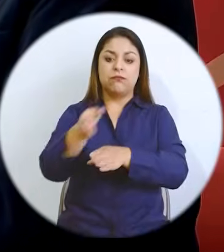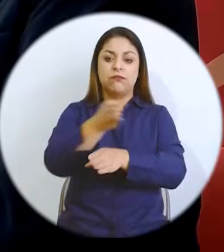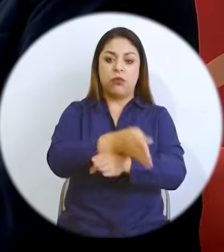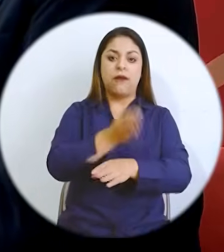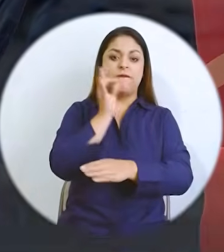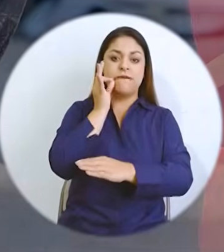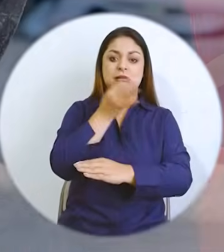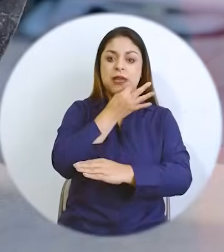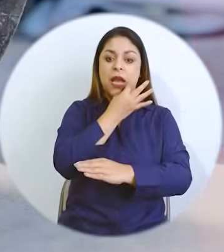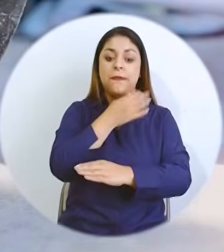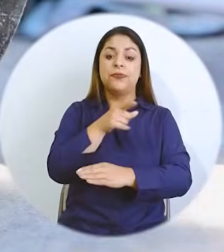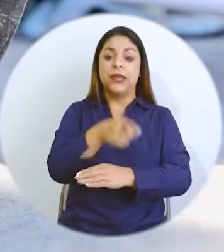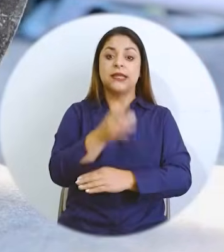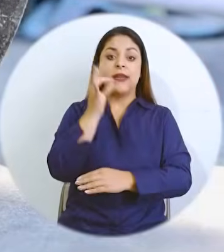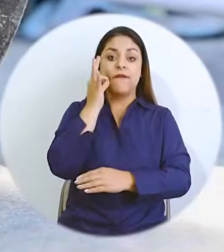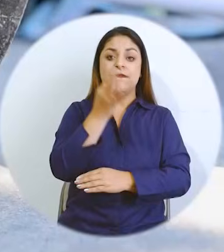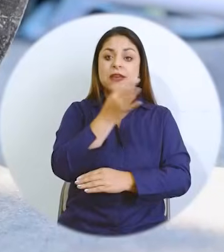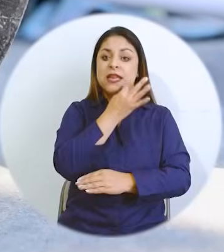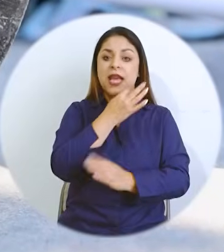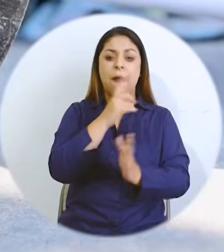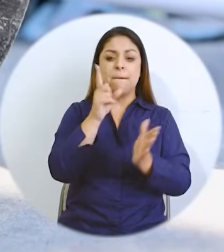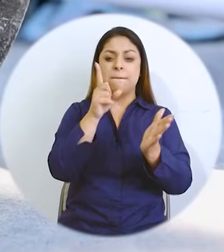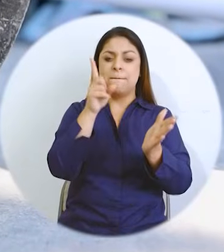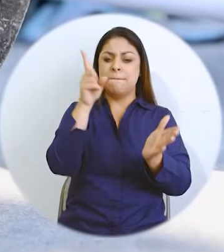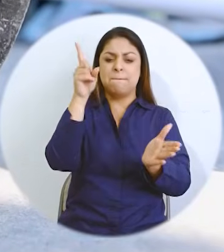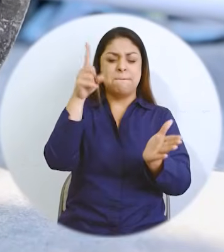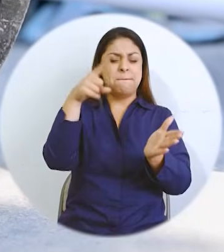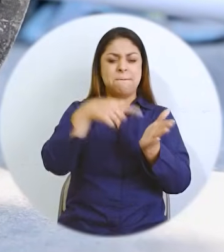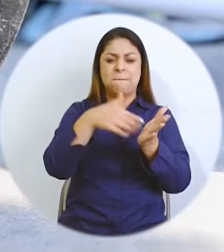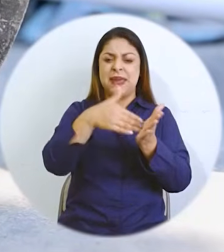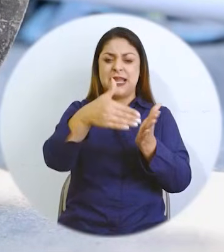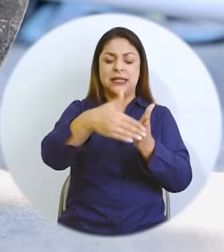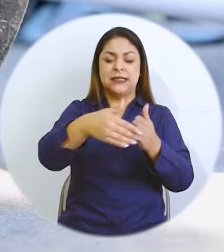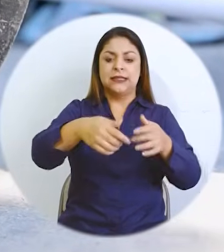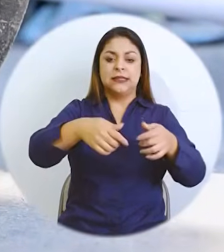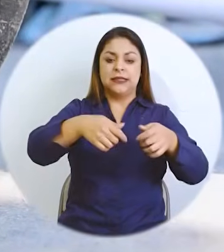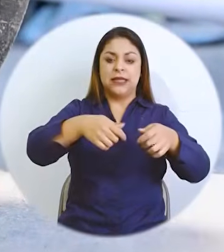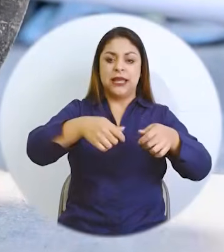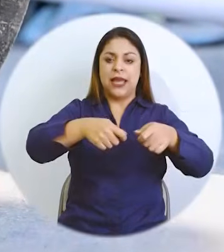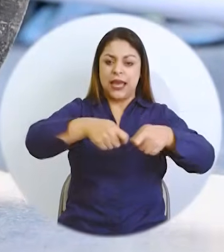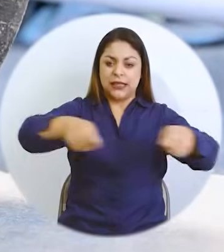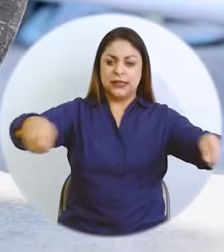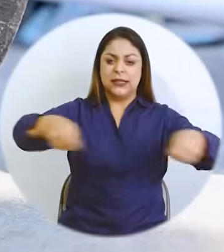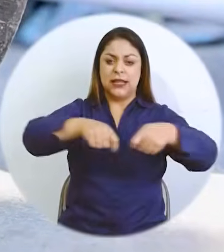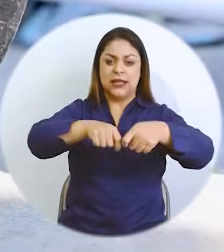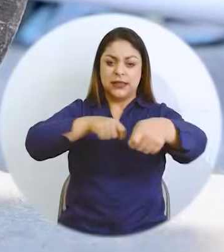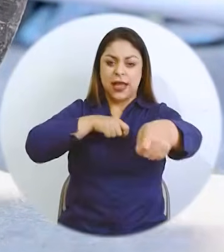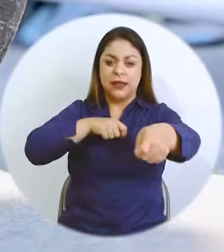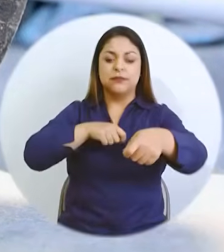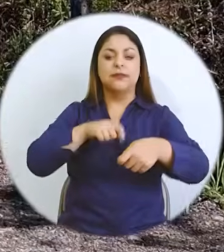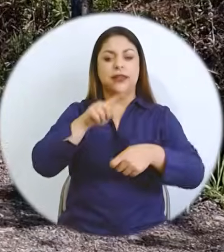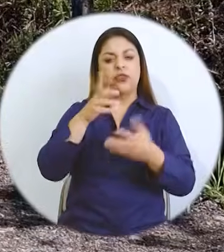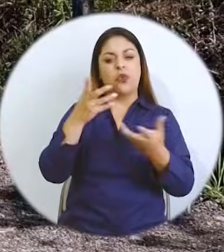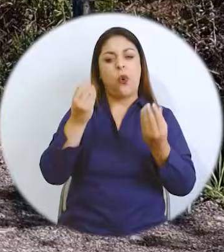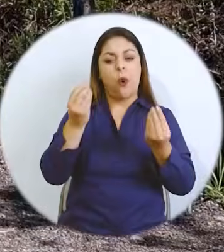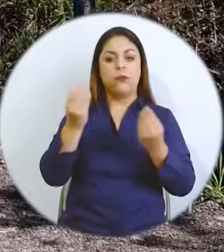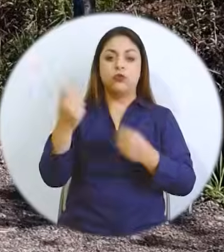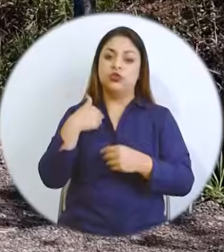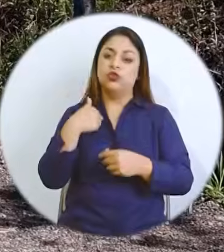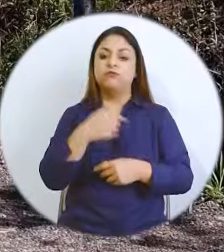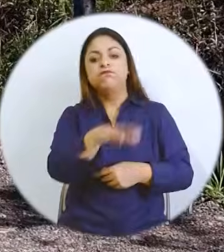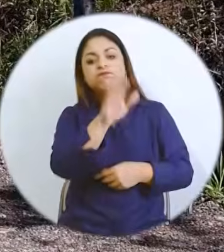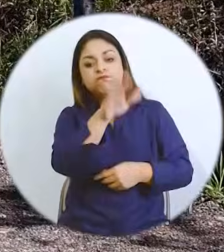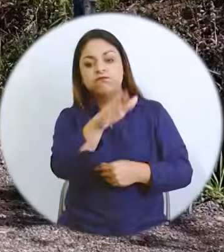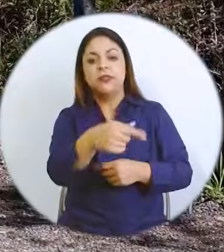y luego sigue la finca. Entonces, es una finca de miles de hectáreas. ¿Cómo vamos a llegar nosotros